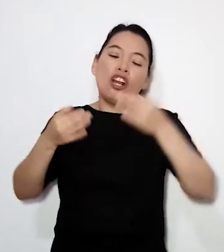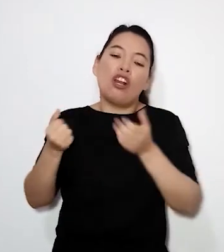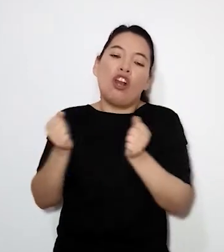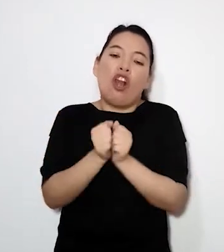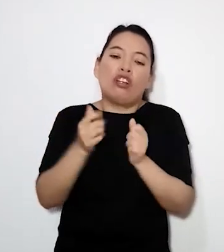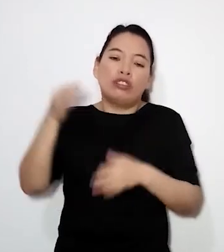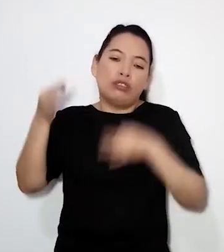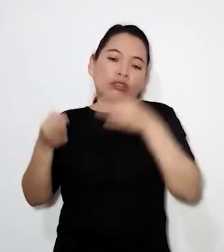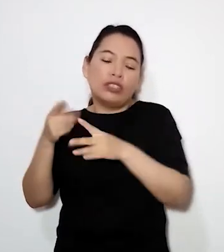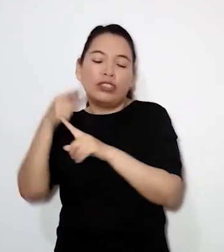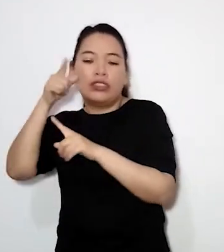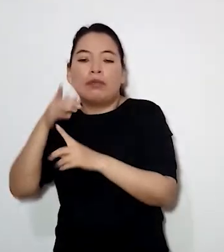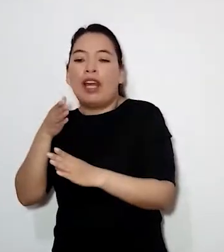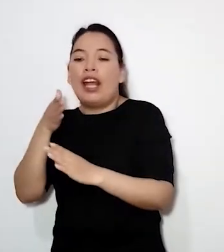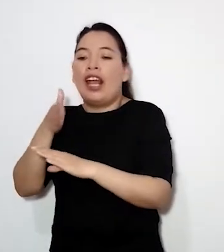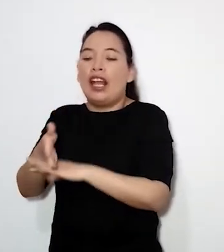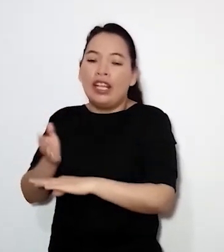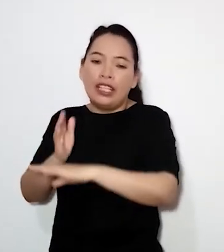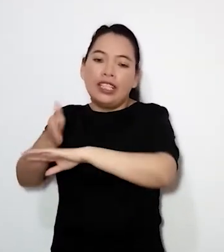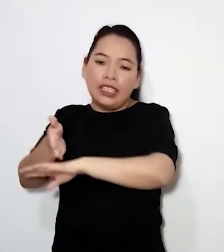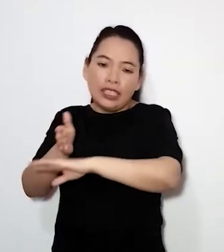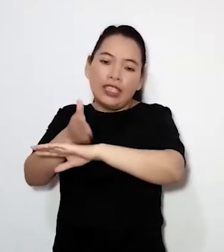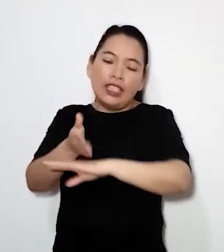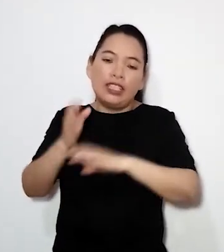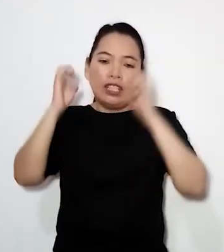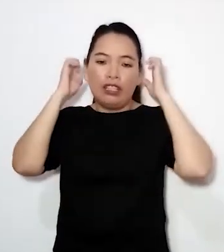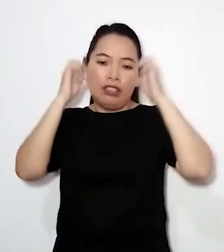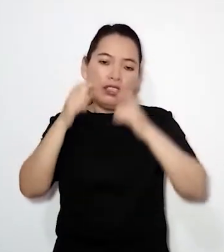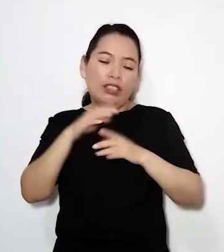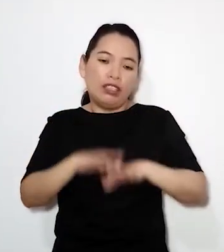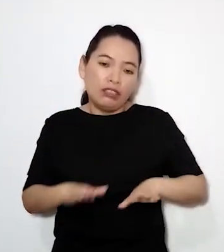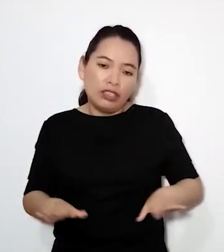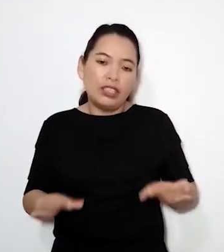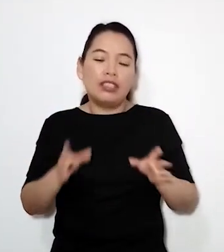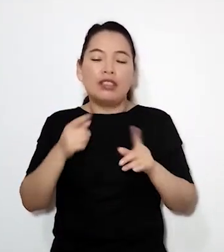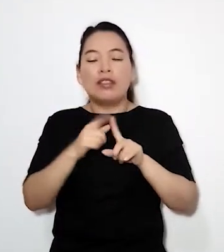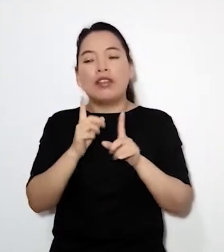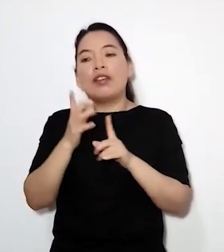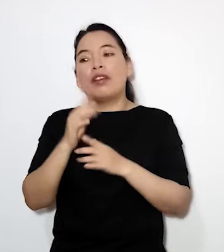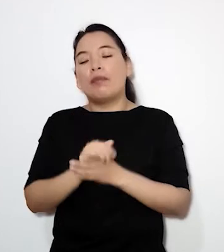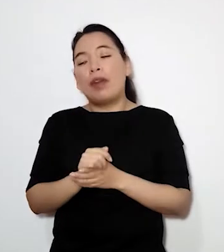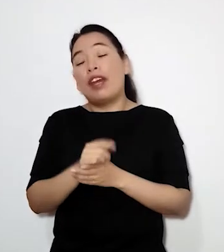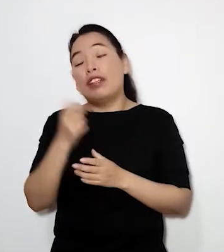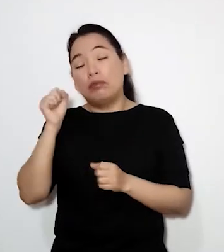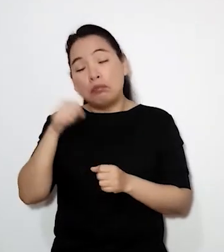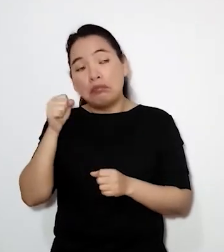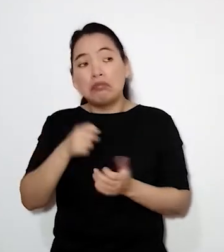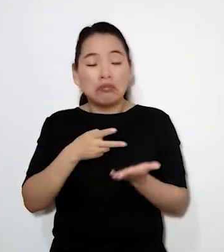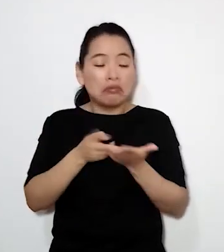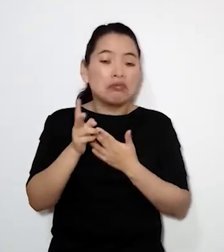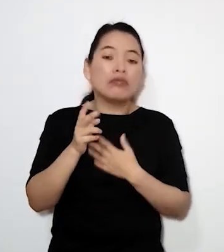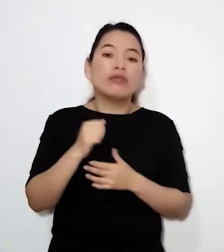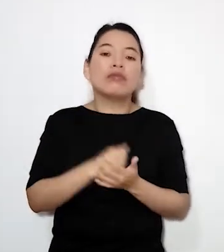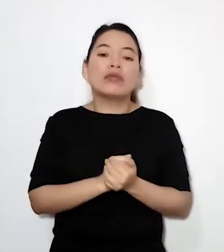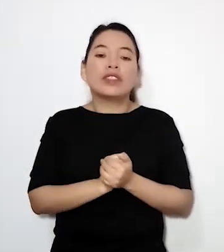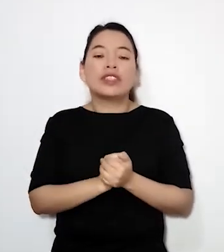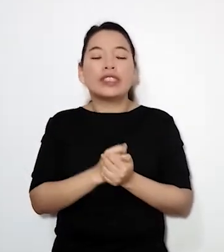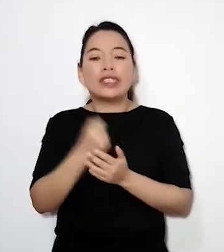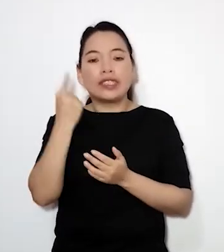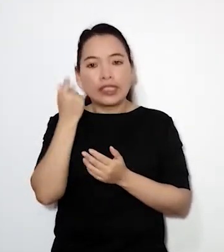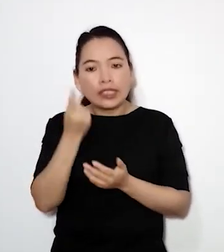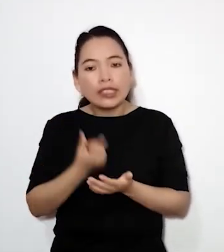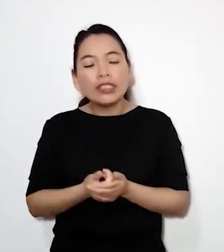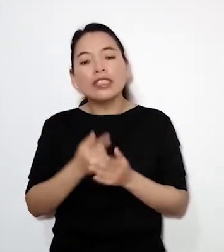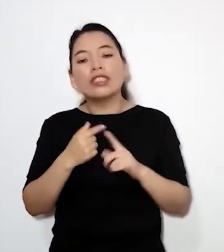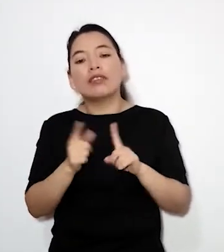para evitar que tengan que llegar a esos extremos, pero sí es cierto que la jurisprudencia está mostrando que hay una masa